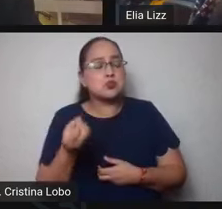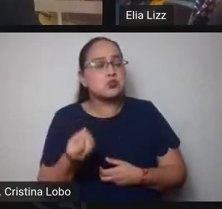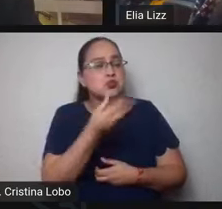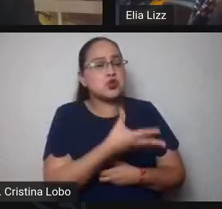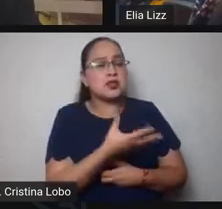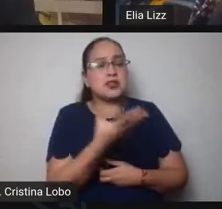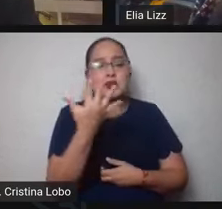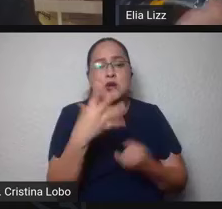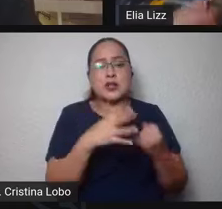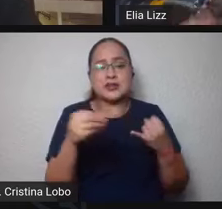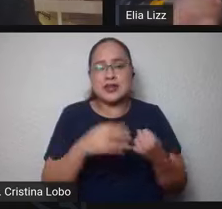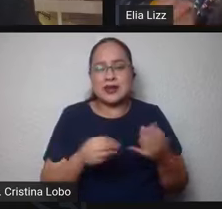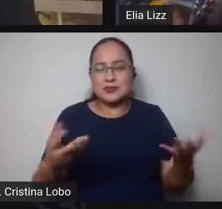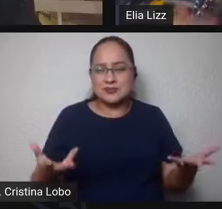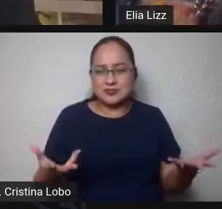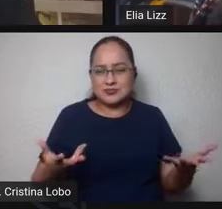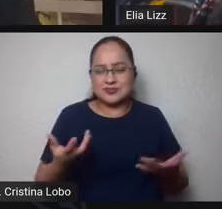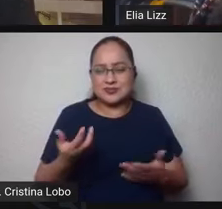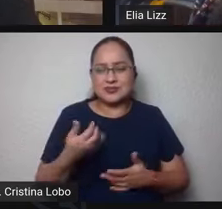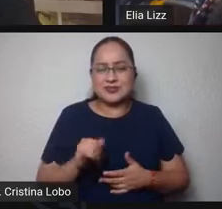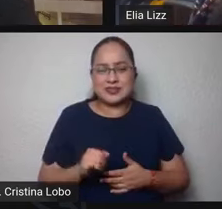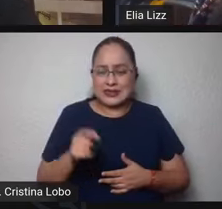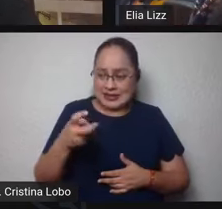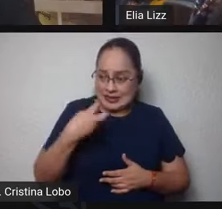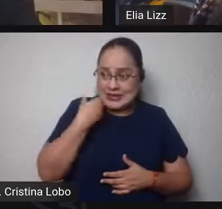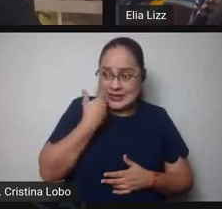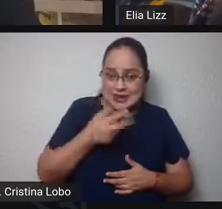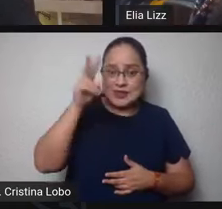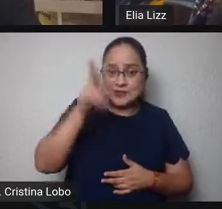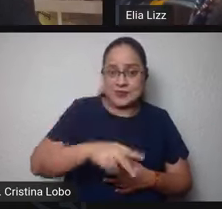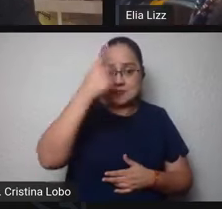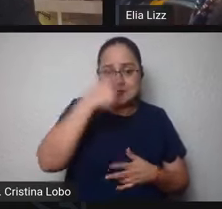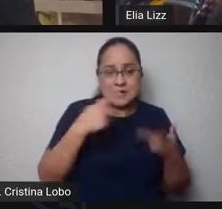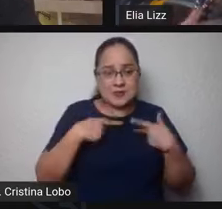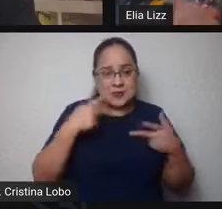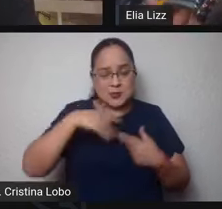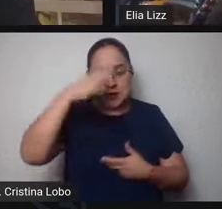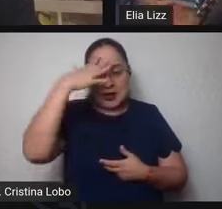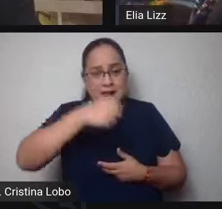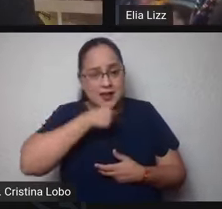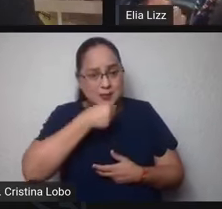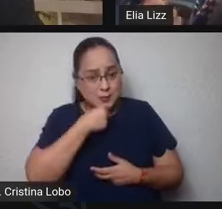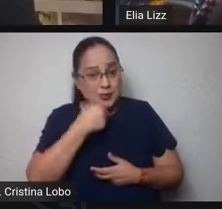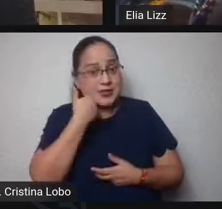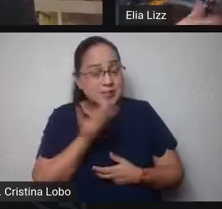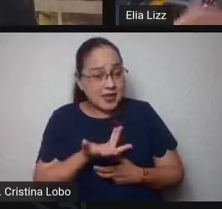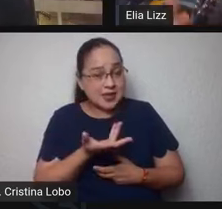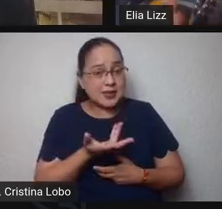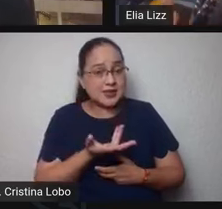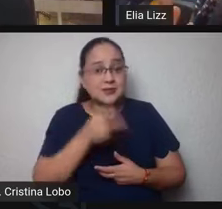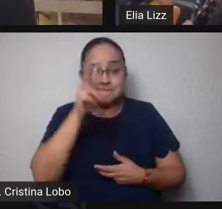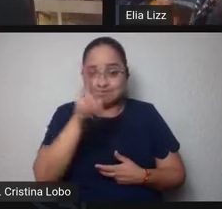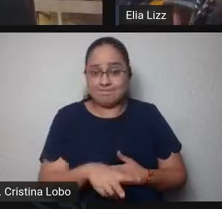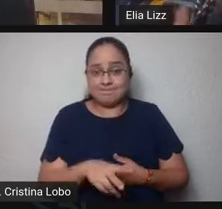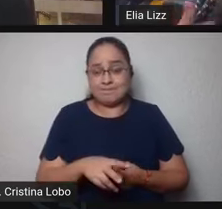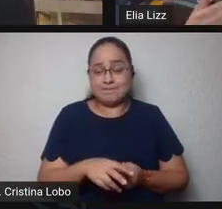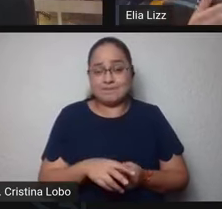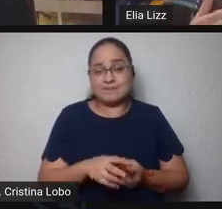centavos. ¿Eso es lo que queremos de verdad para nuestros viejitos, para nuestras viejitas, como por ahí